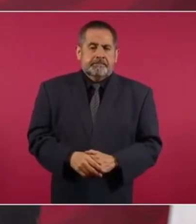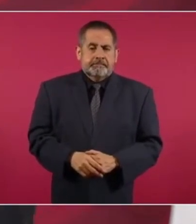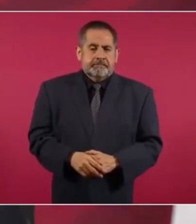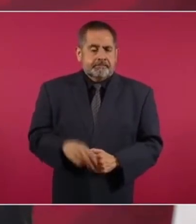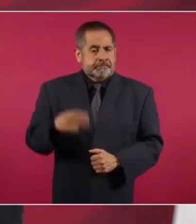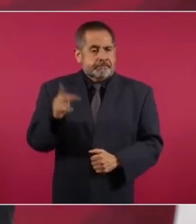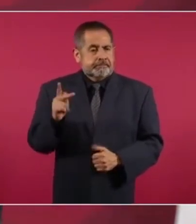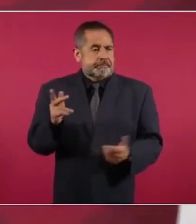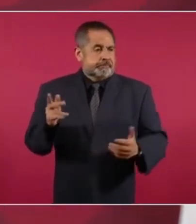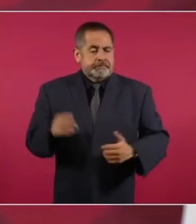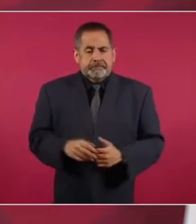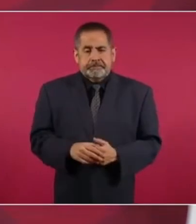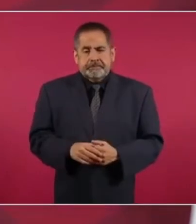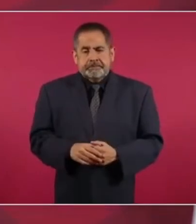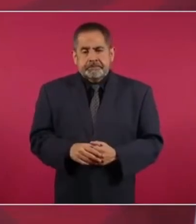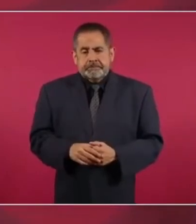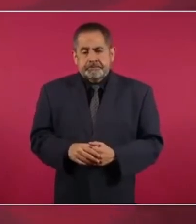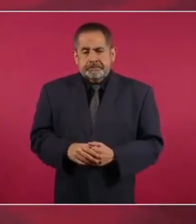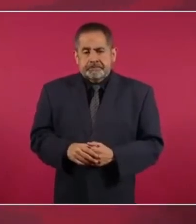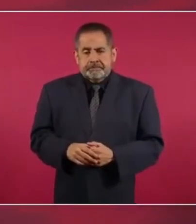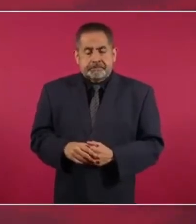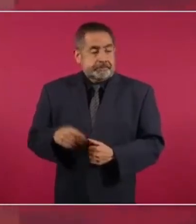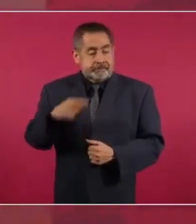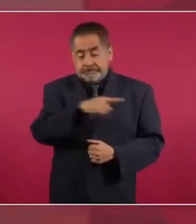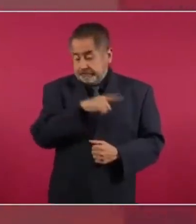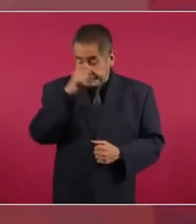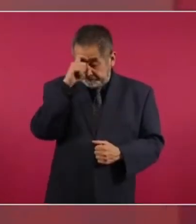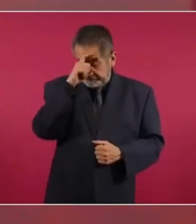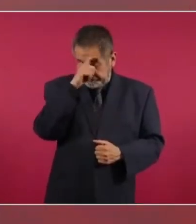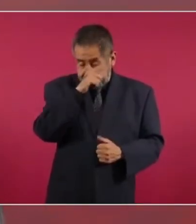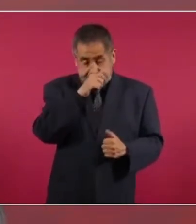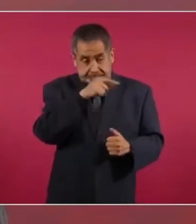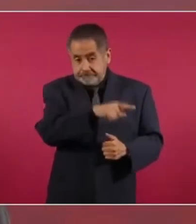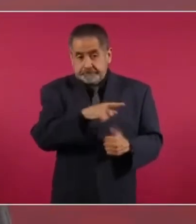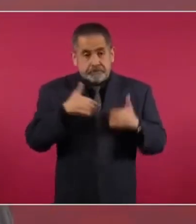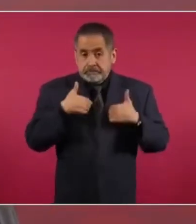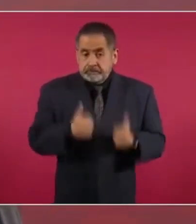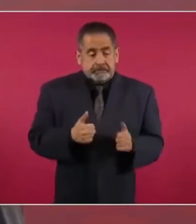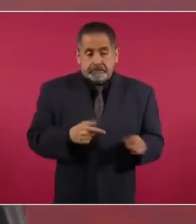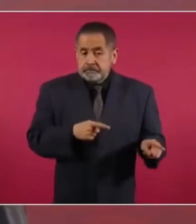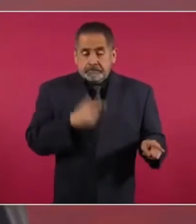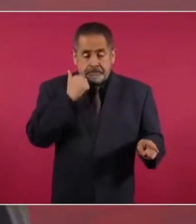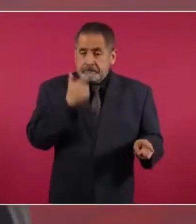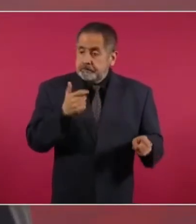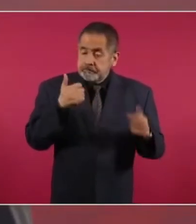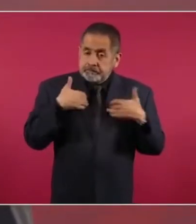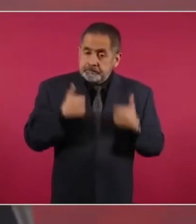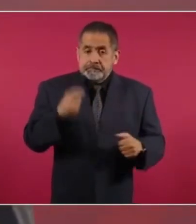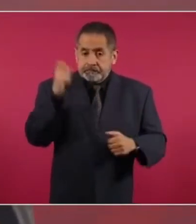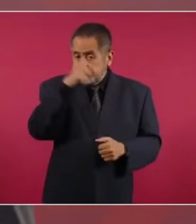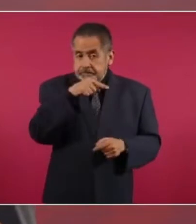Pero eso les cuesta aceptarlo.